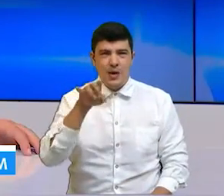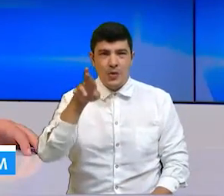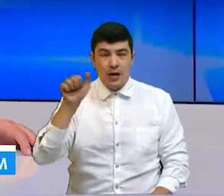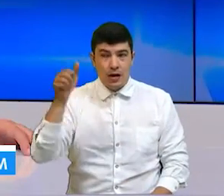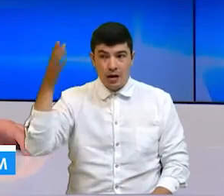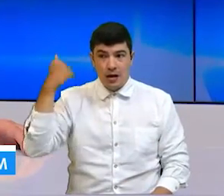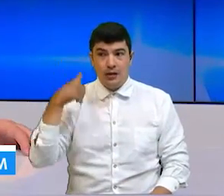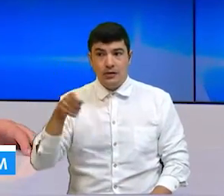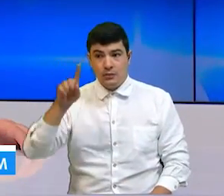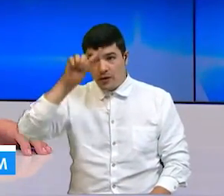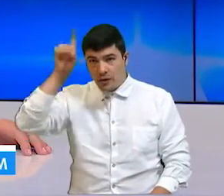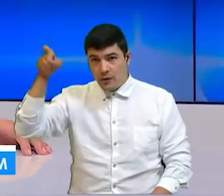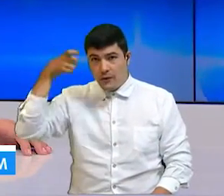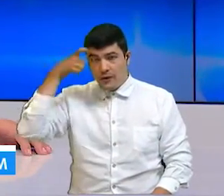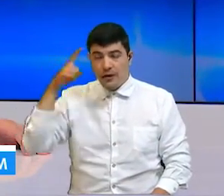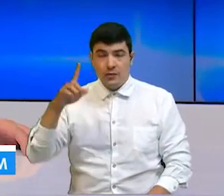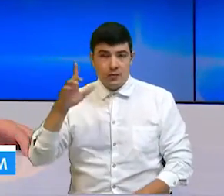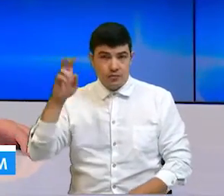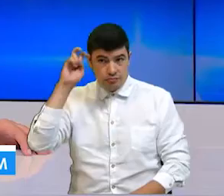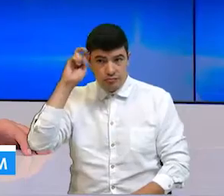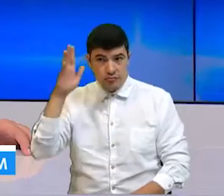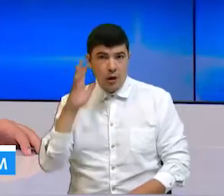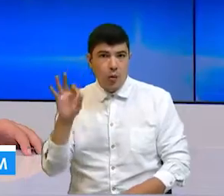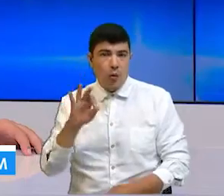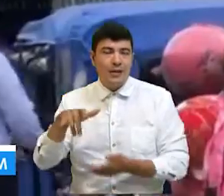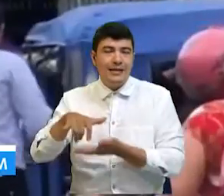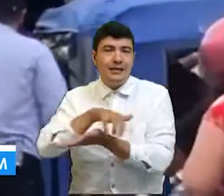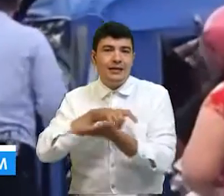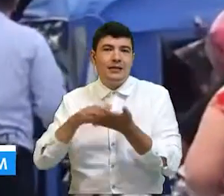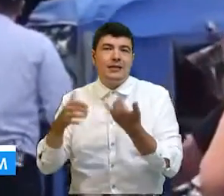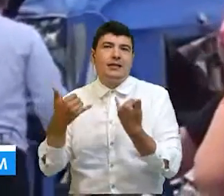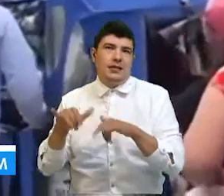gobernación de santander el puente ya está en funcionamiento